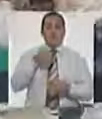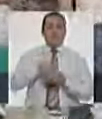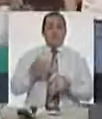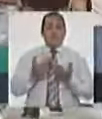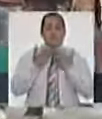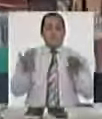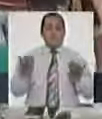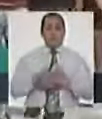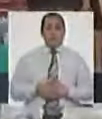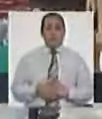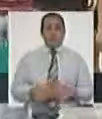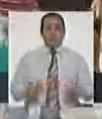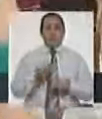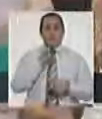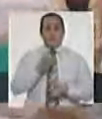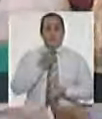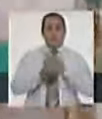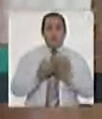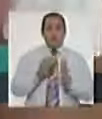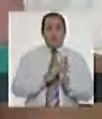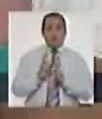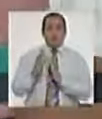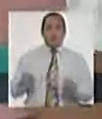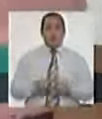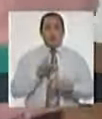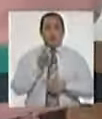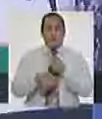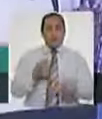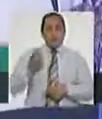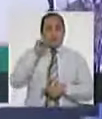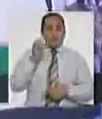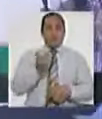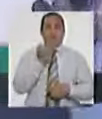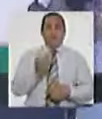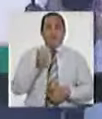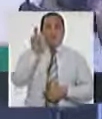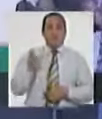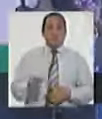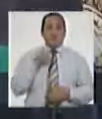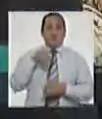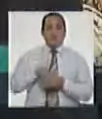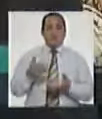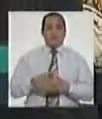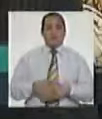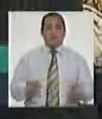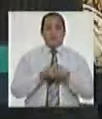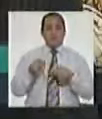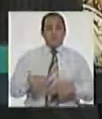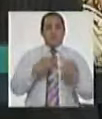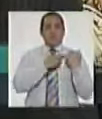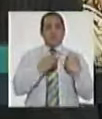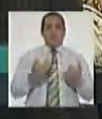La desinformación es otro problema en este proceso. Las personas no saben por qué ni por quiénes votar. Esta es una